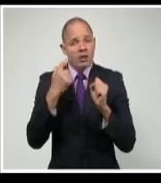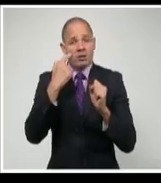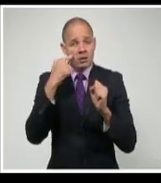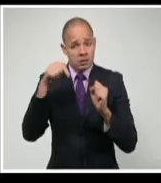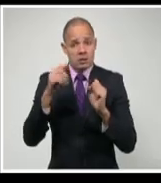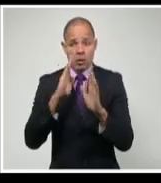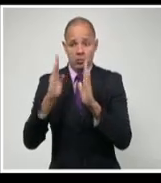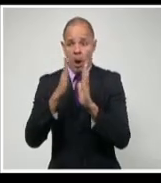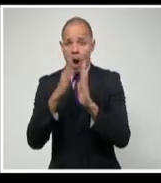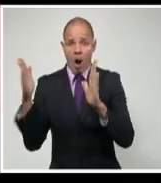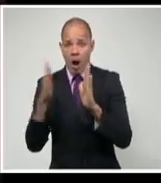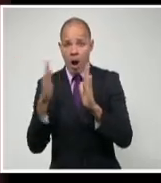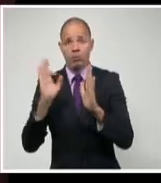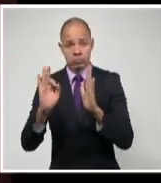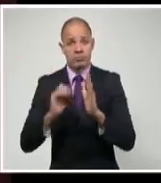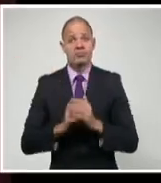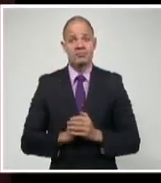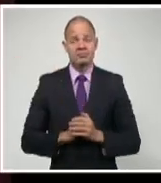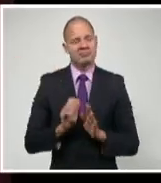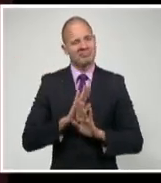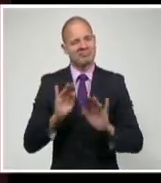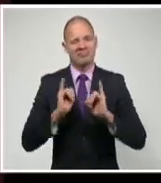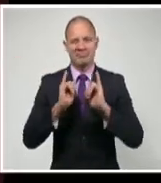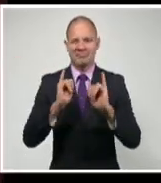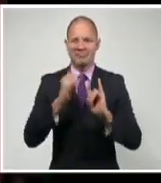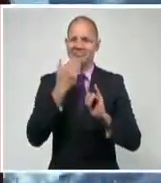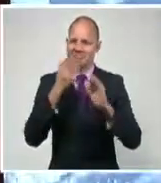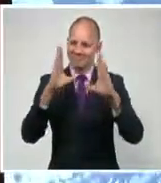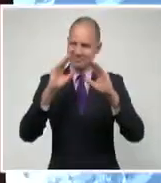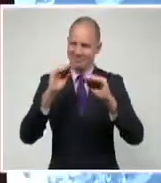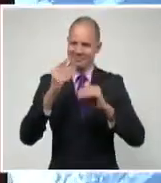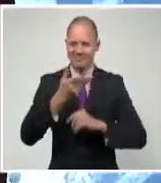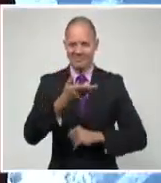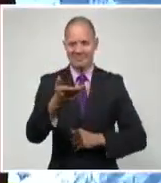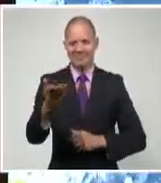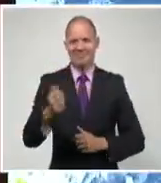occidente y centro del país. Esto es todo en cuanto al tiempo. Que tengan un feliz día y hasta mañana.